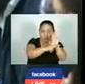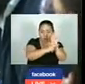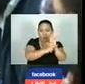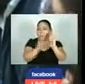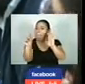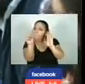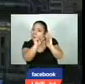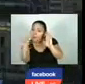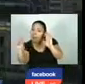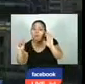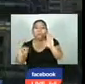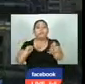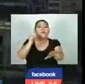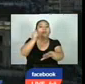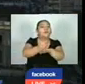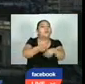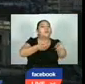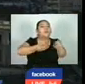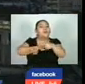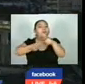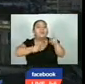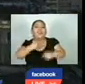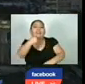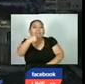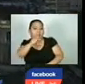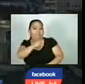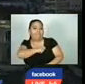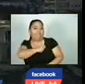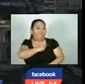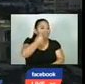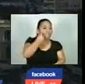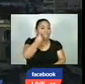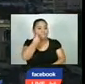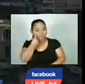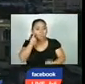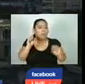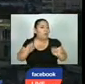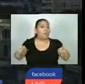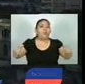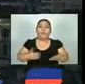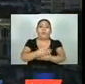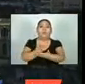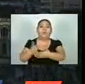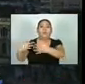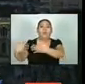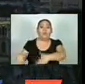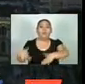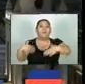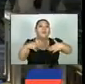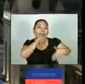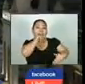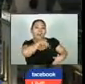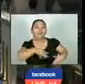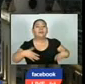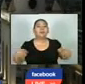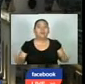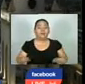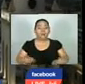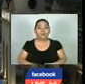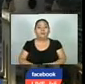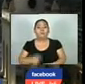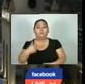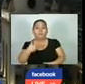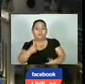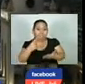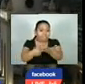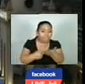autorizaciones y la creación y regulación de la autoridad competente que dará cumplimiento a cualquier actividad que se realice en esa zona. La autoridad de